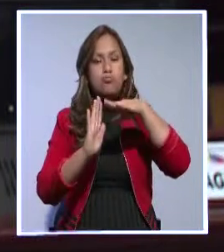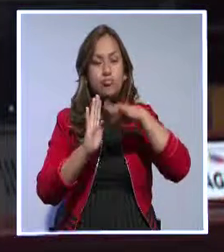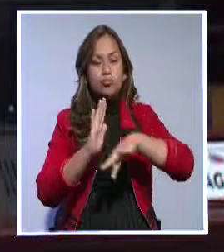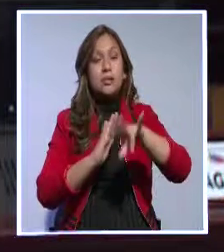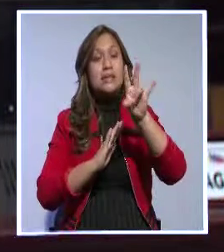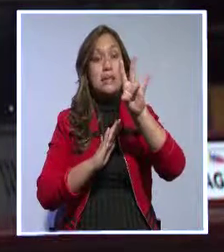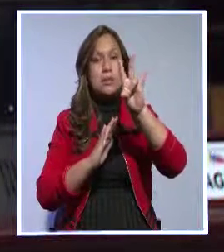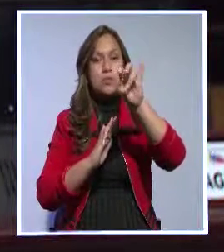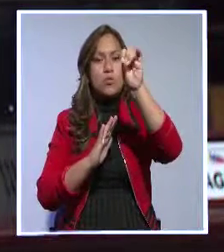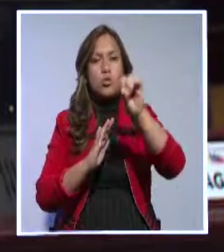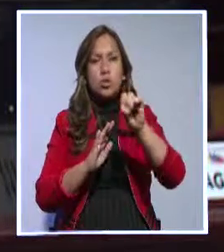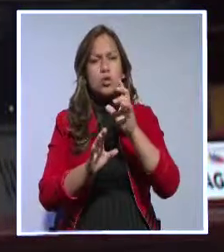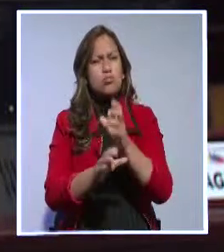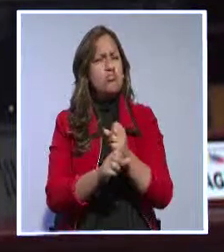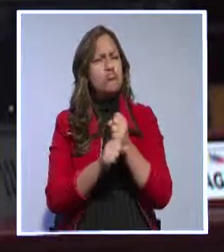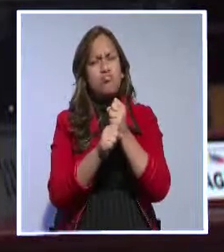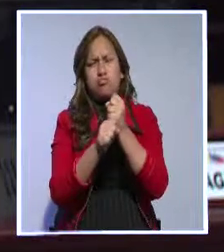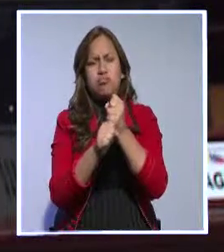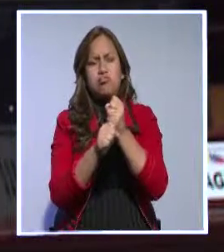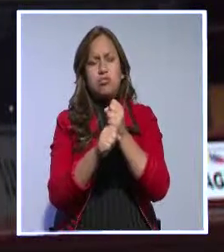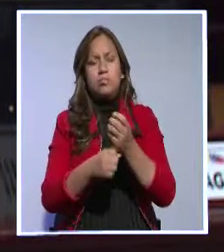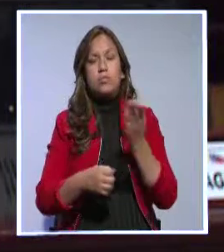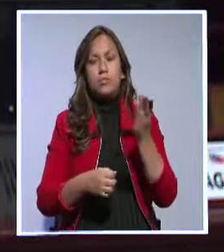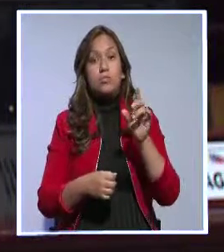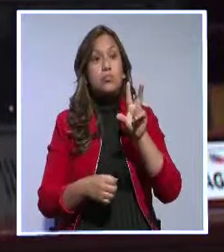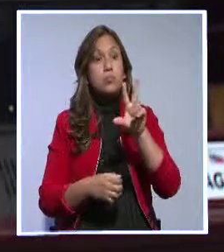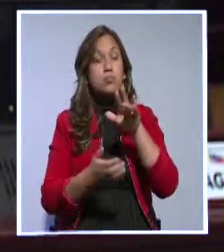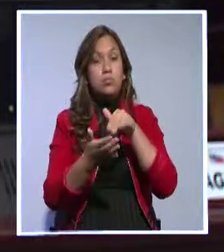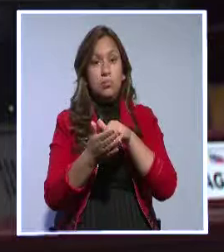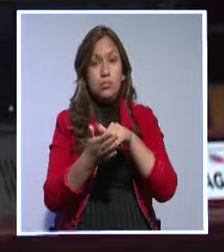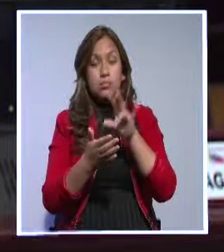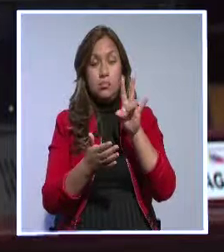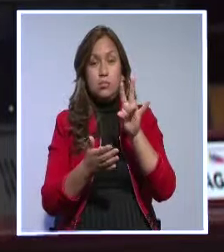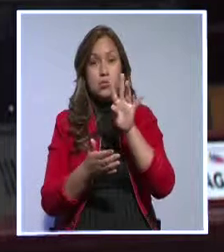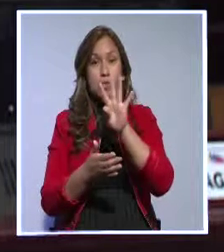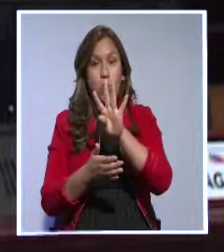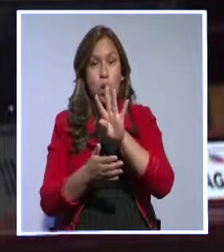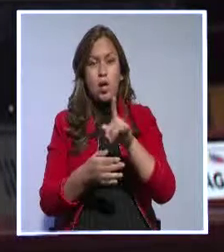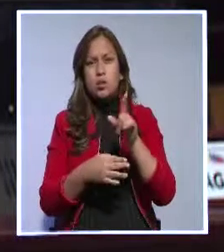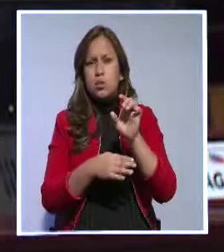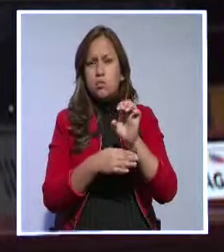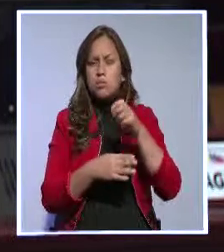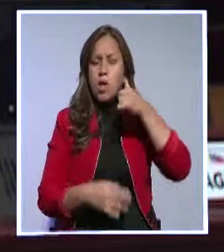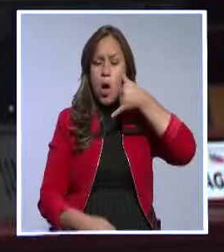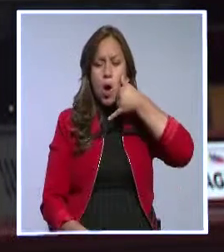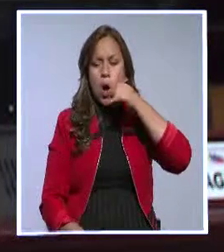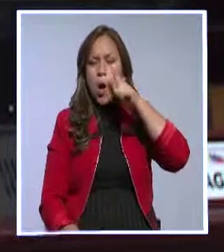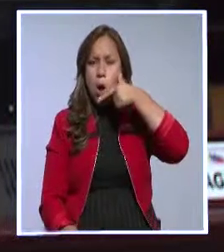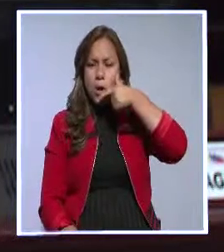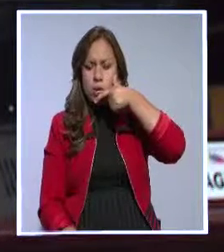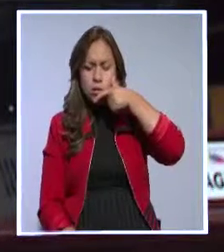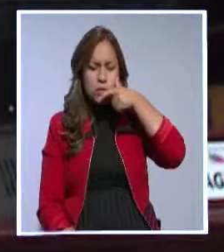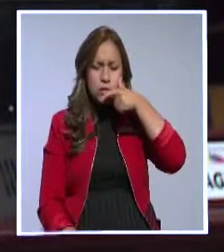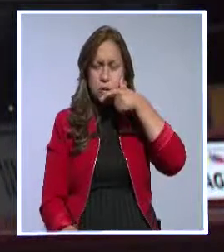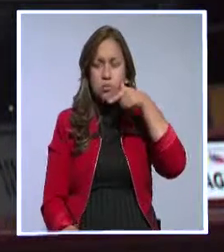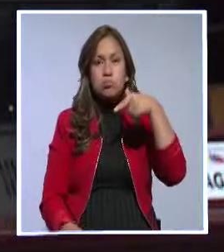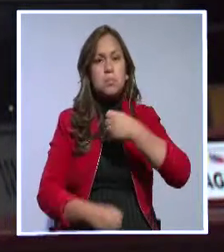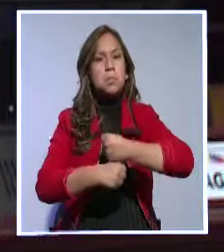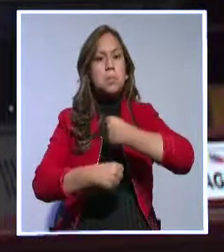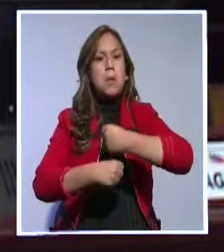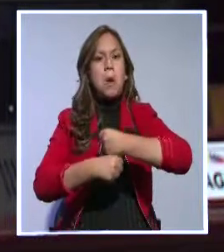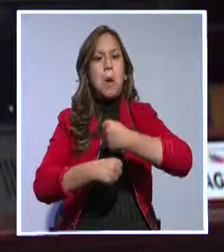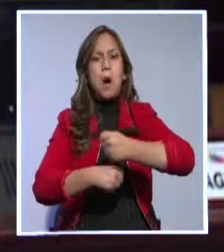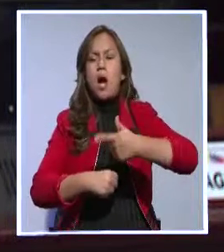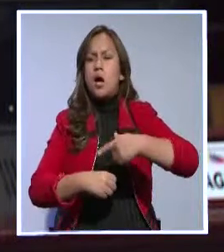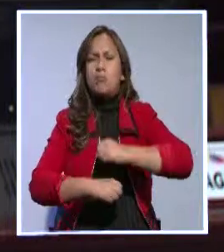de emergencias un total de tres mil setenta y cuatro colaboradores del 911 y entidades articuladas elaboraron de forma